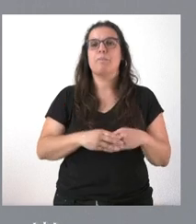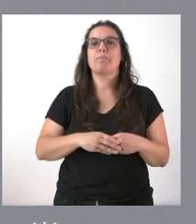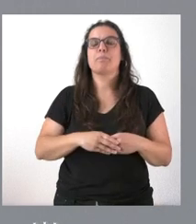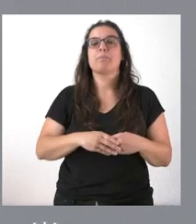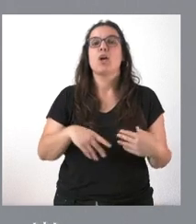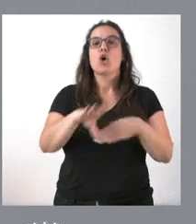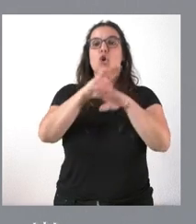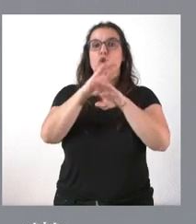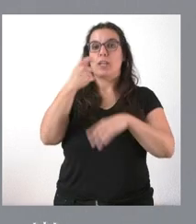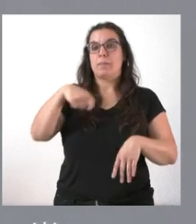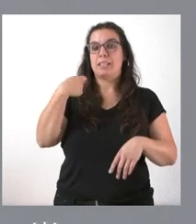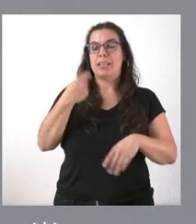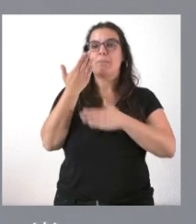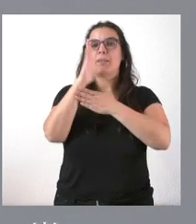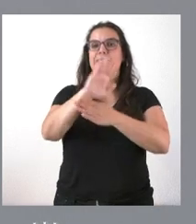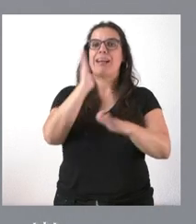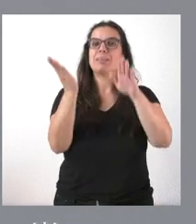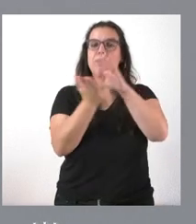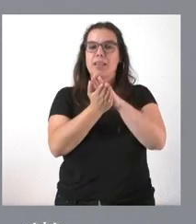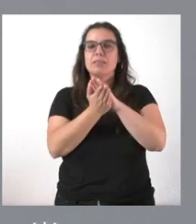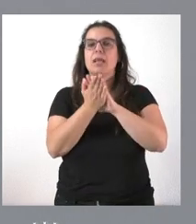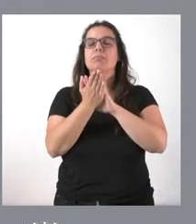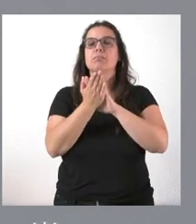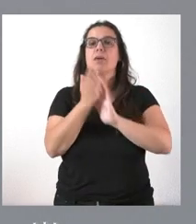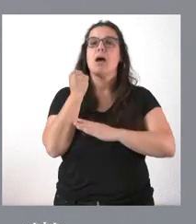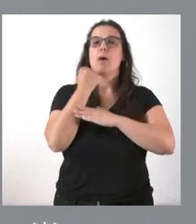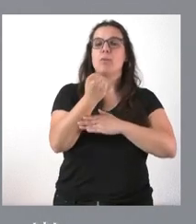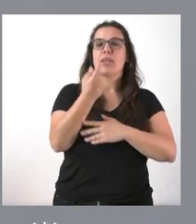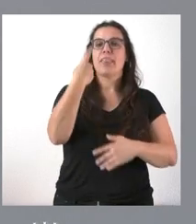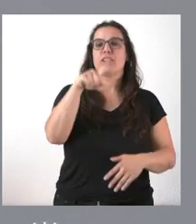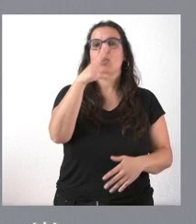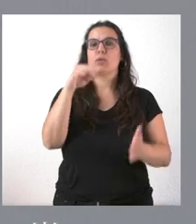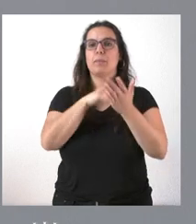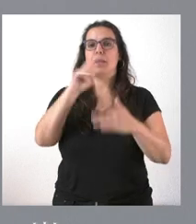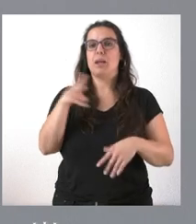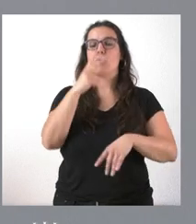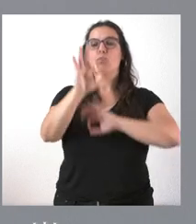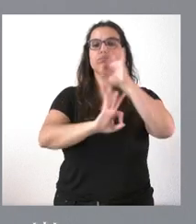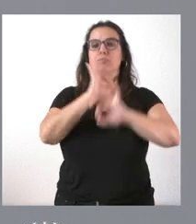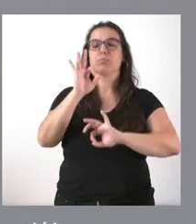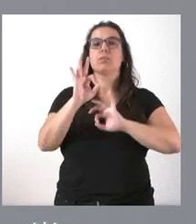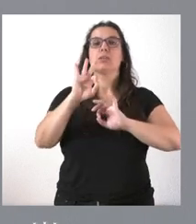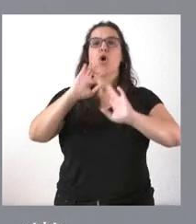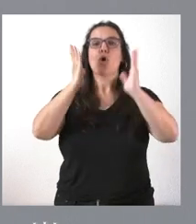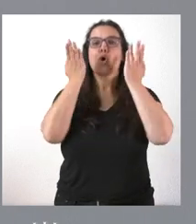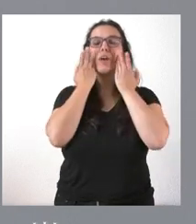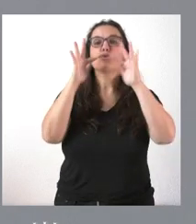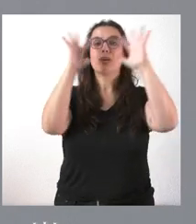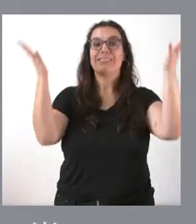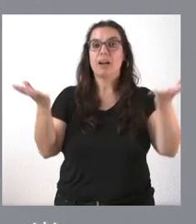ha presentado un expediente que permite apoyar con 150.000 euros la celebración del Congreso internacional